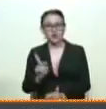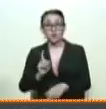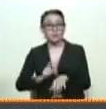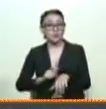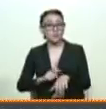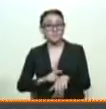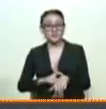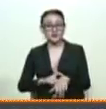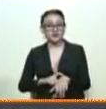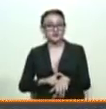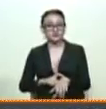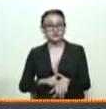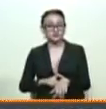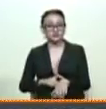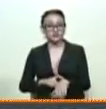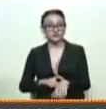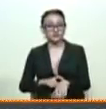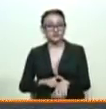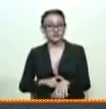momento para estar